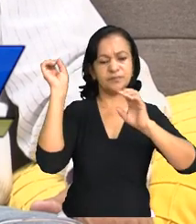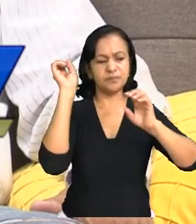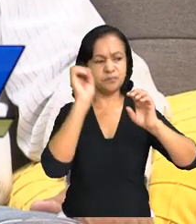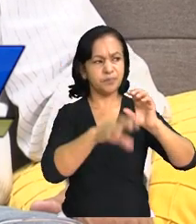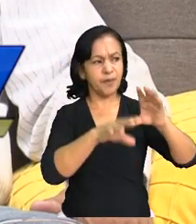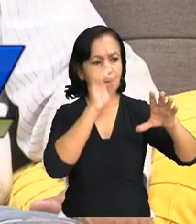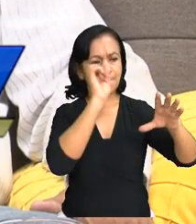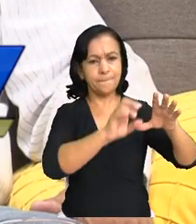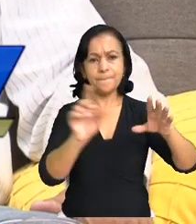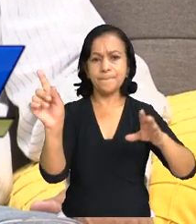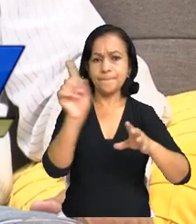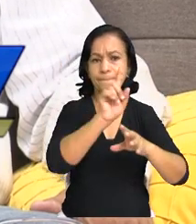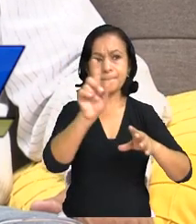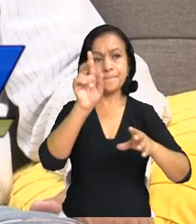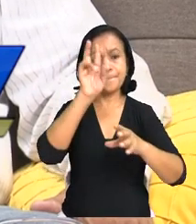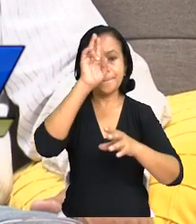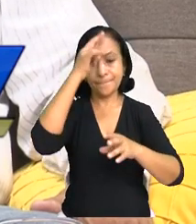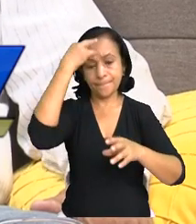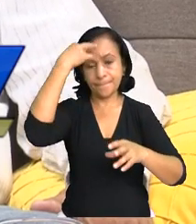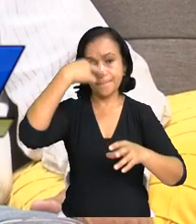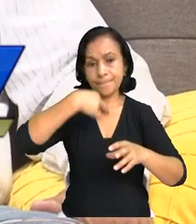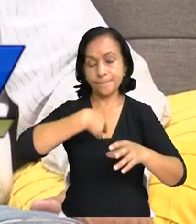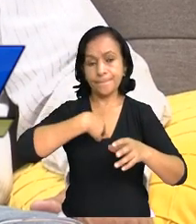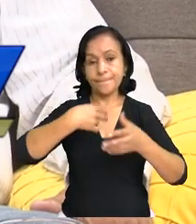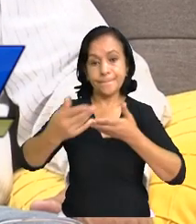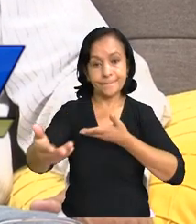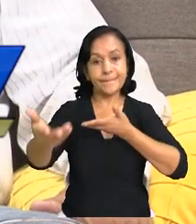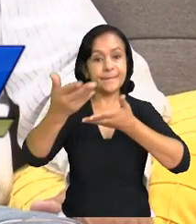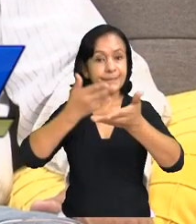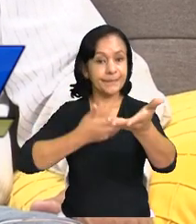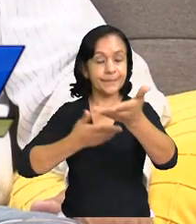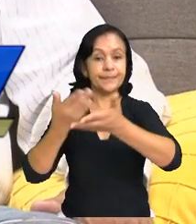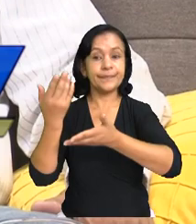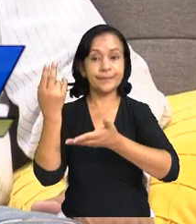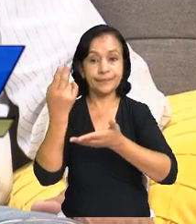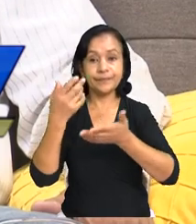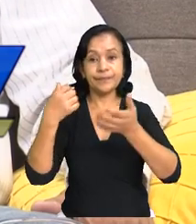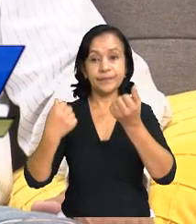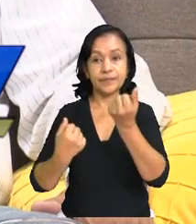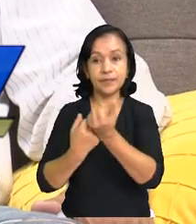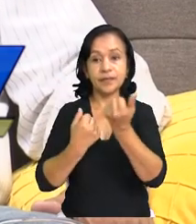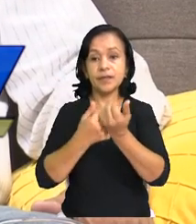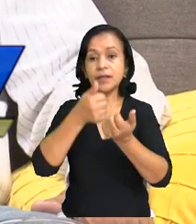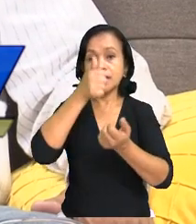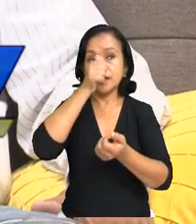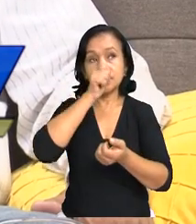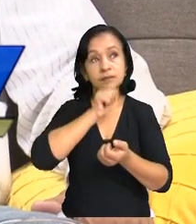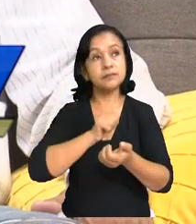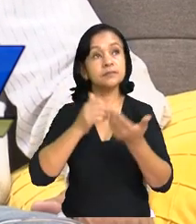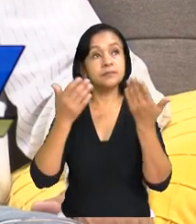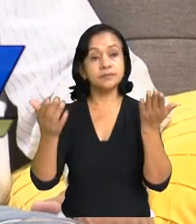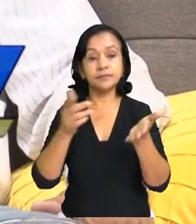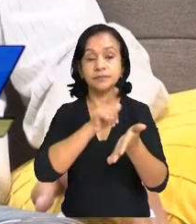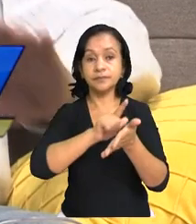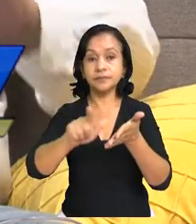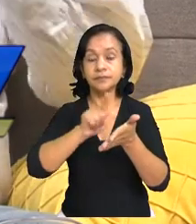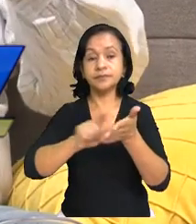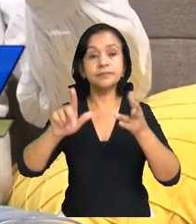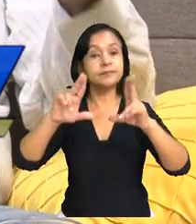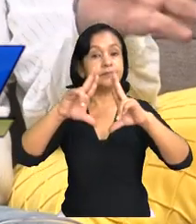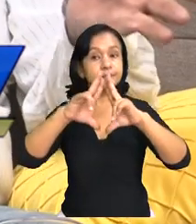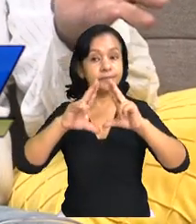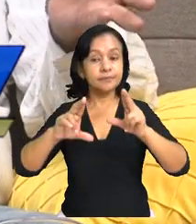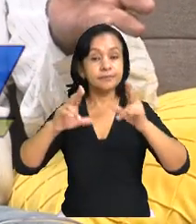y promover la responsabilidad compartida en la construcción, uso y sostenibilidad de los sistemas de agua y saneamiento. Eso